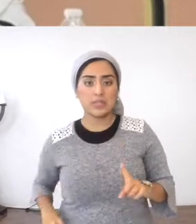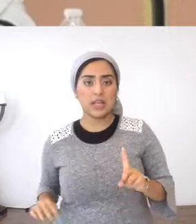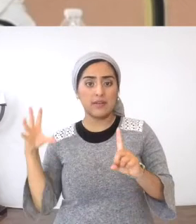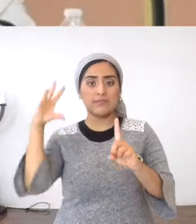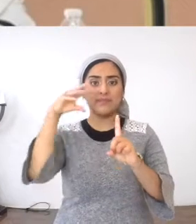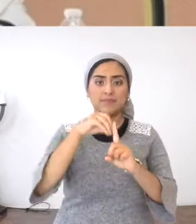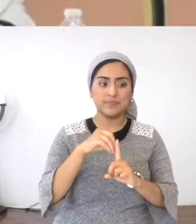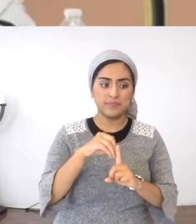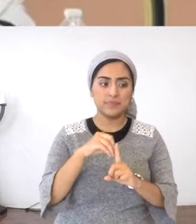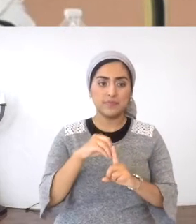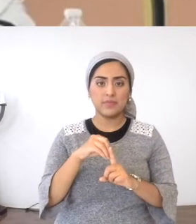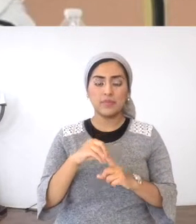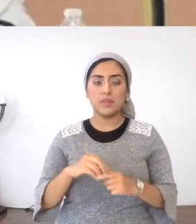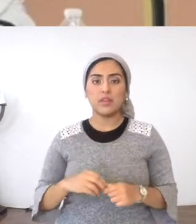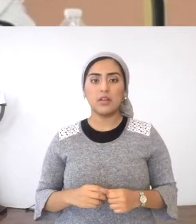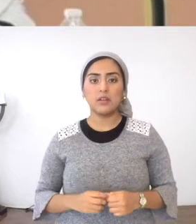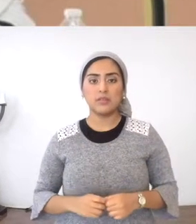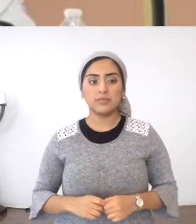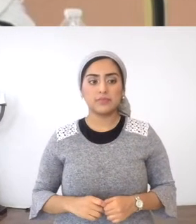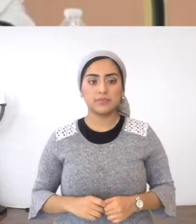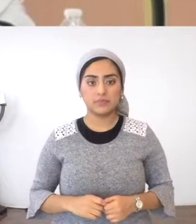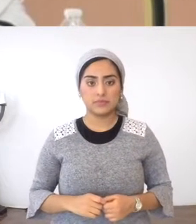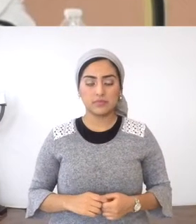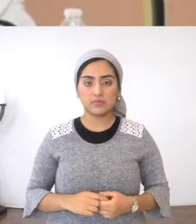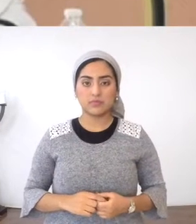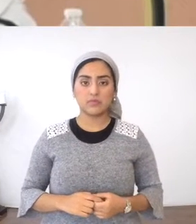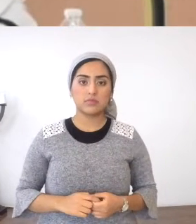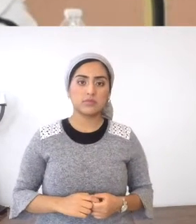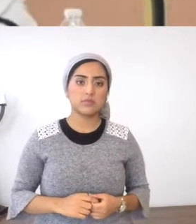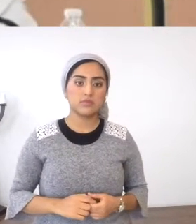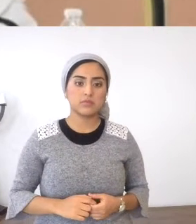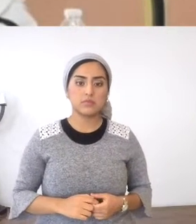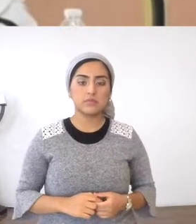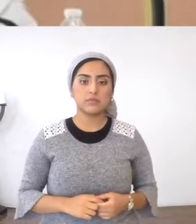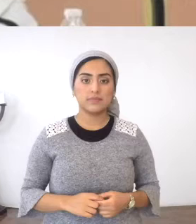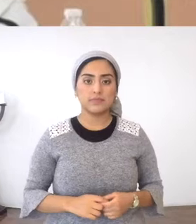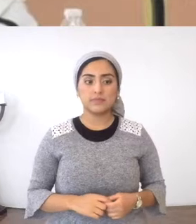anticristo Para que se entienda Por amor a los nuevos O sea Tienen el espíritu Del antimashiach